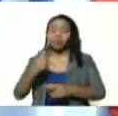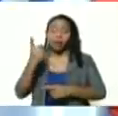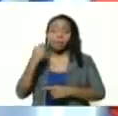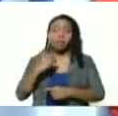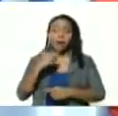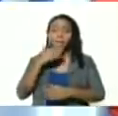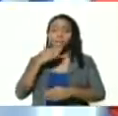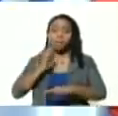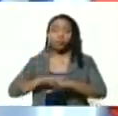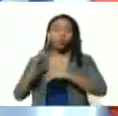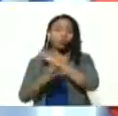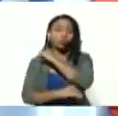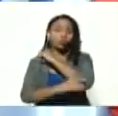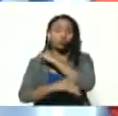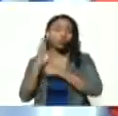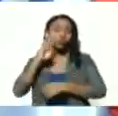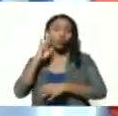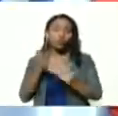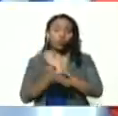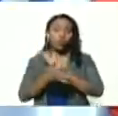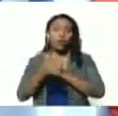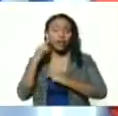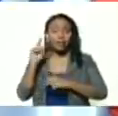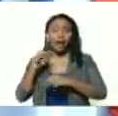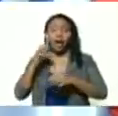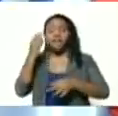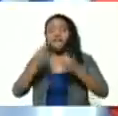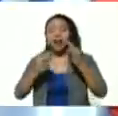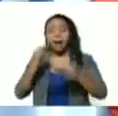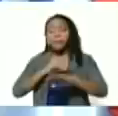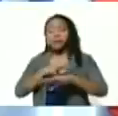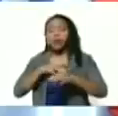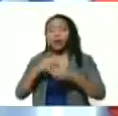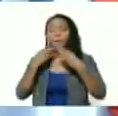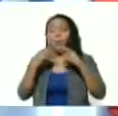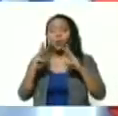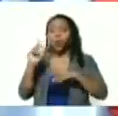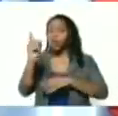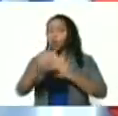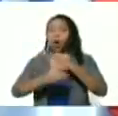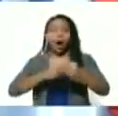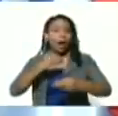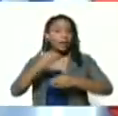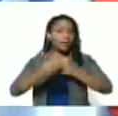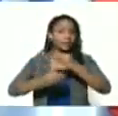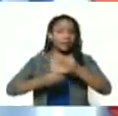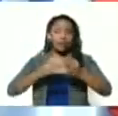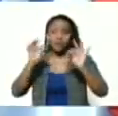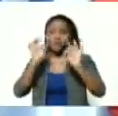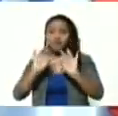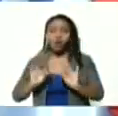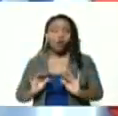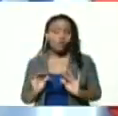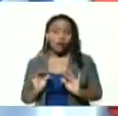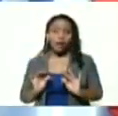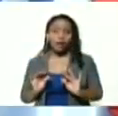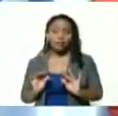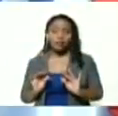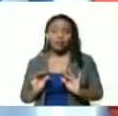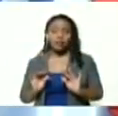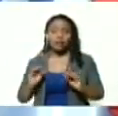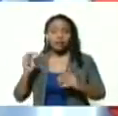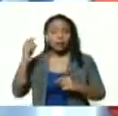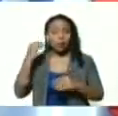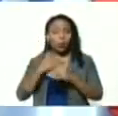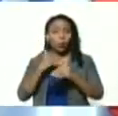Segundo supuesto, el fiscal del Ministerio Público no ejerce dolosamente es decir, de forma